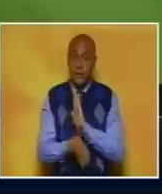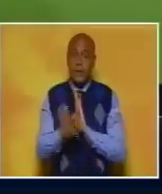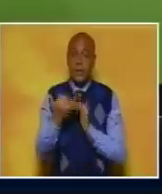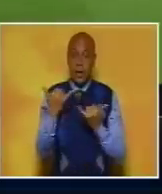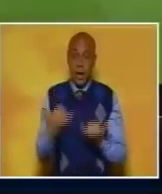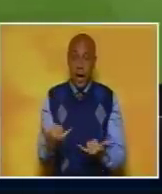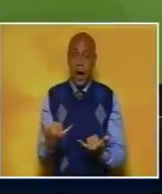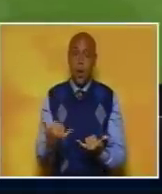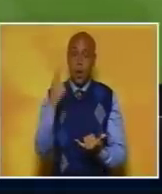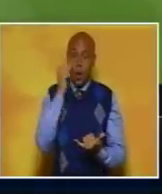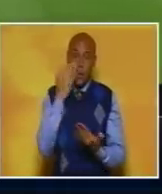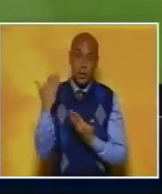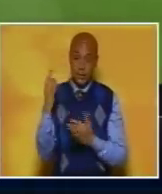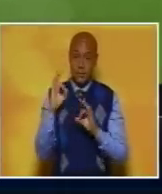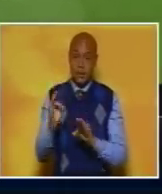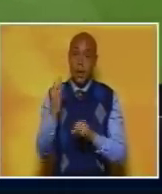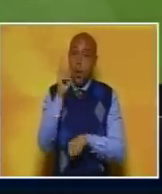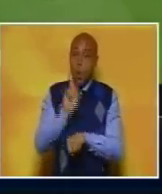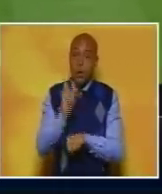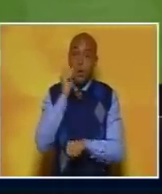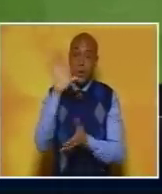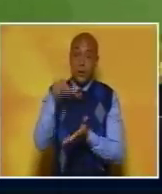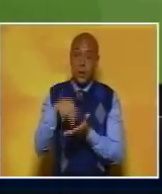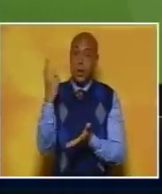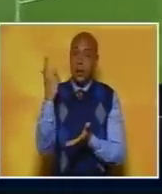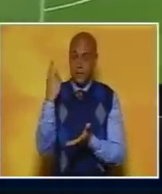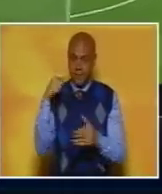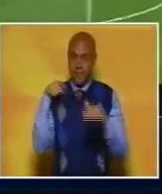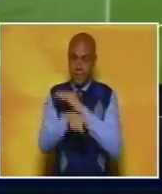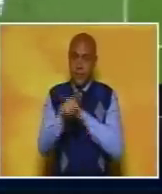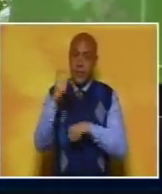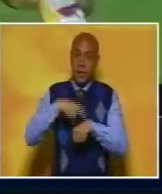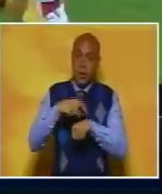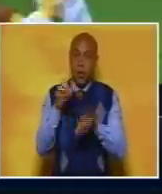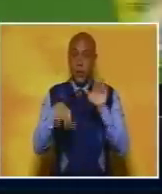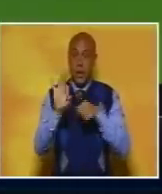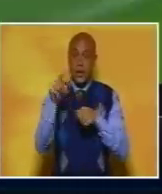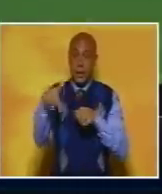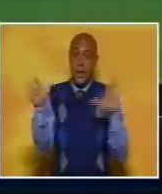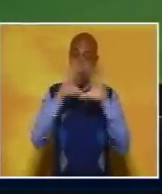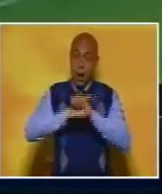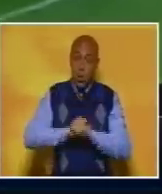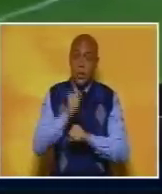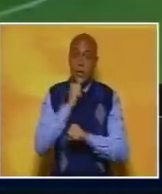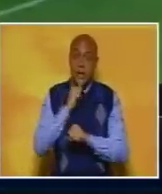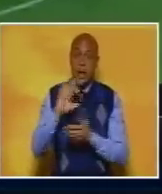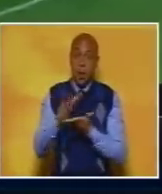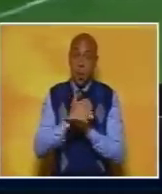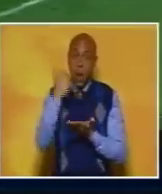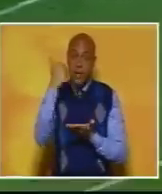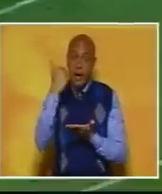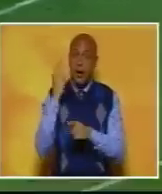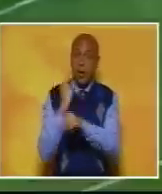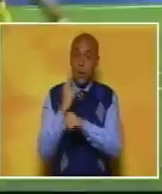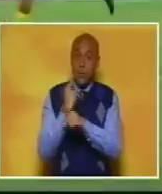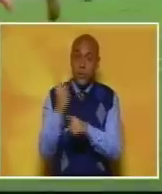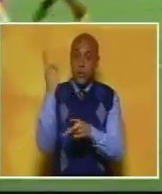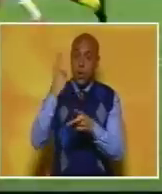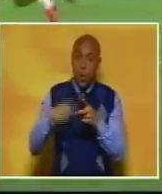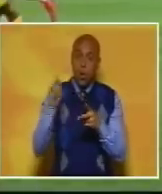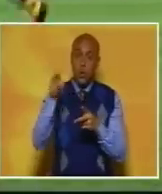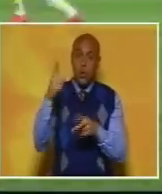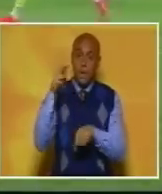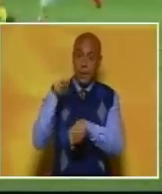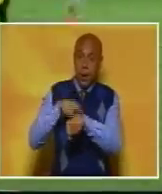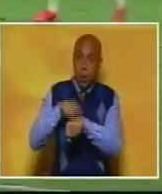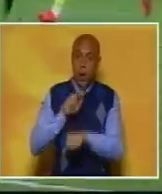australes. Guillermo Fernández anotó el único tanto aurirrojo al minuto 13. Esta noche, Mineros de Guayana se mide a Sportivo Luqueño de